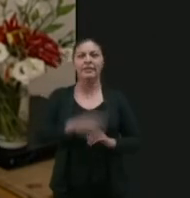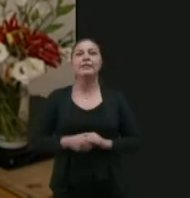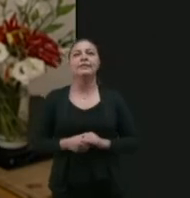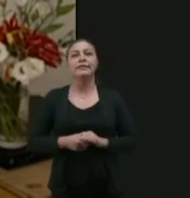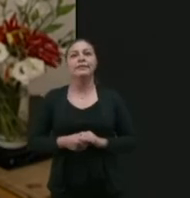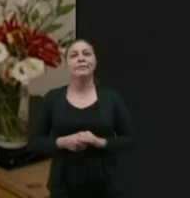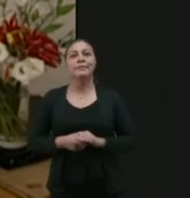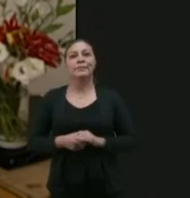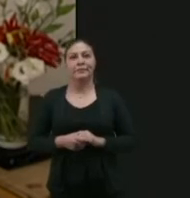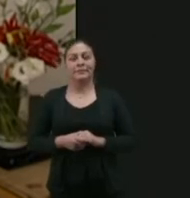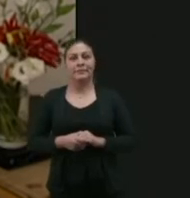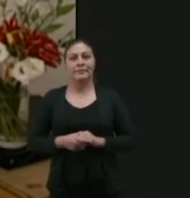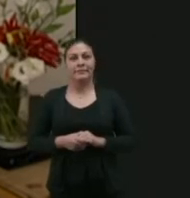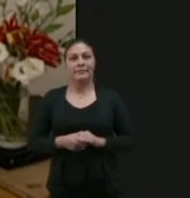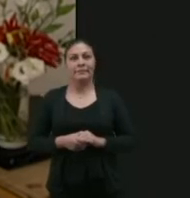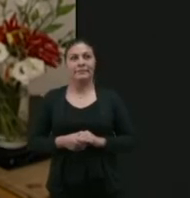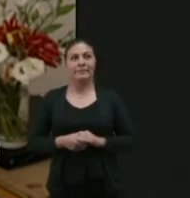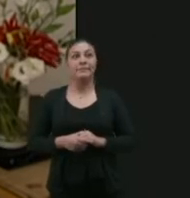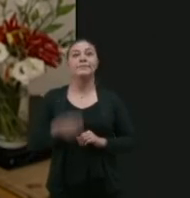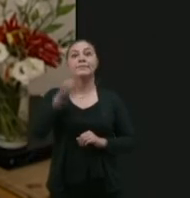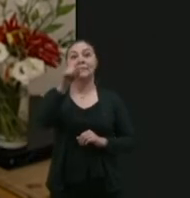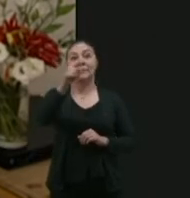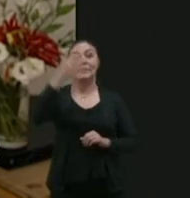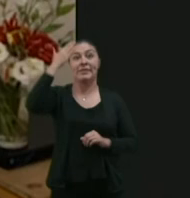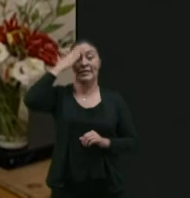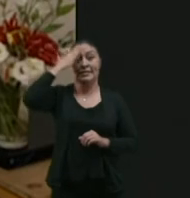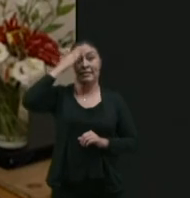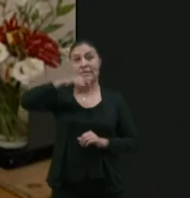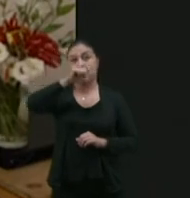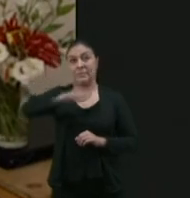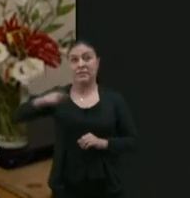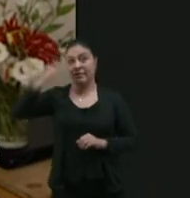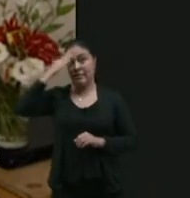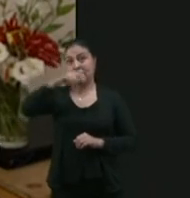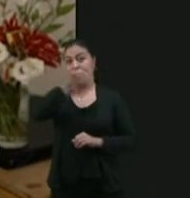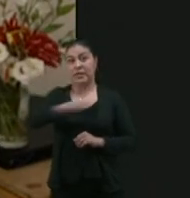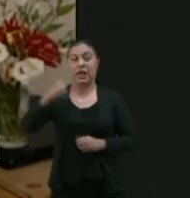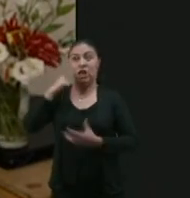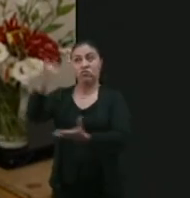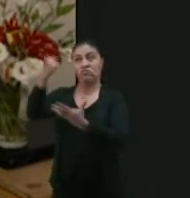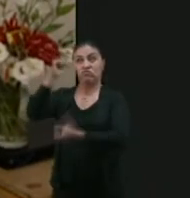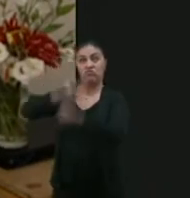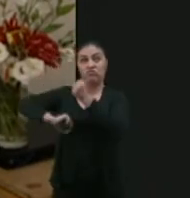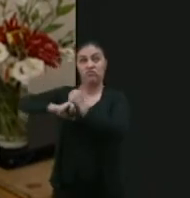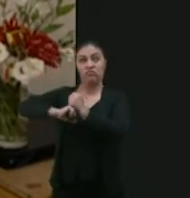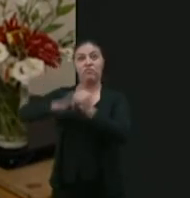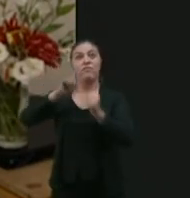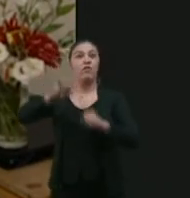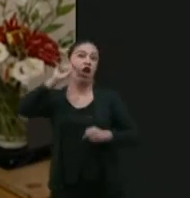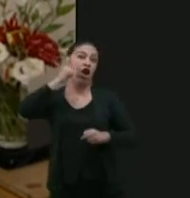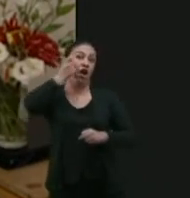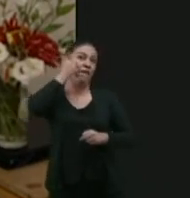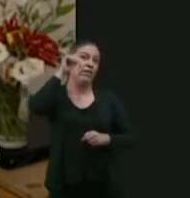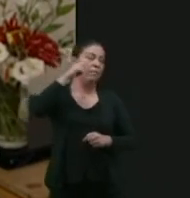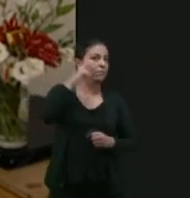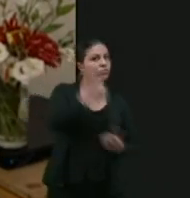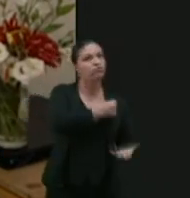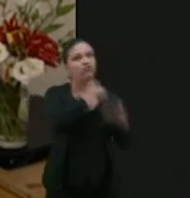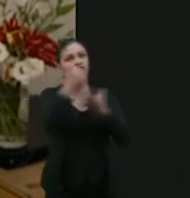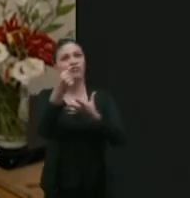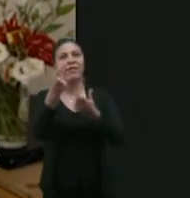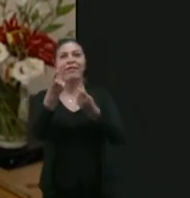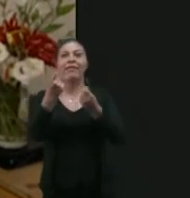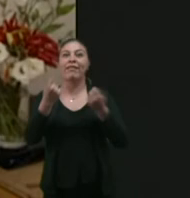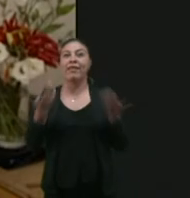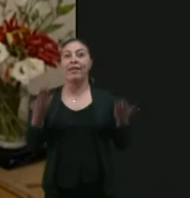Y la gente da una cierta cantidad de dinero y el gobierno honra la misma cantidad de dinero. Y eso da más